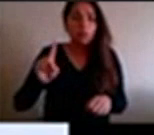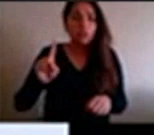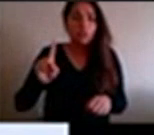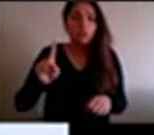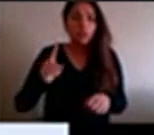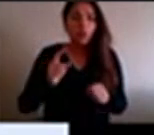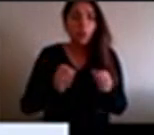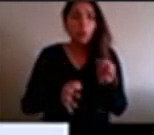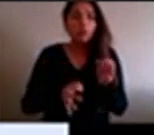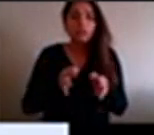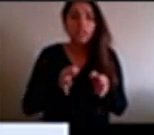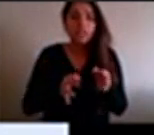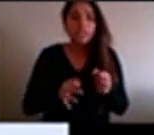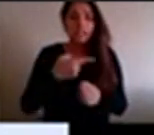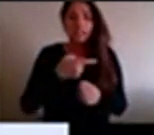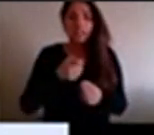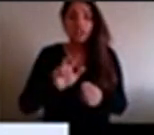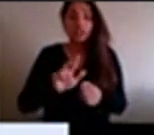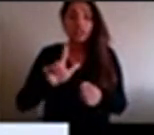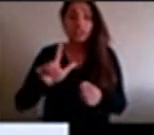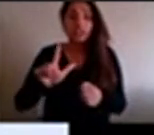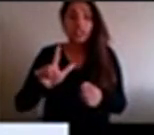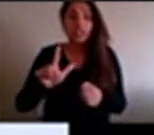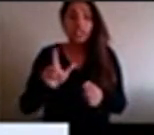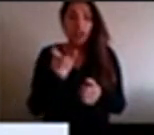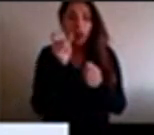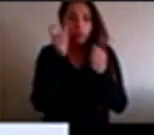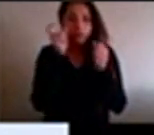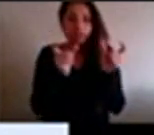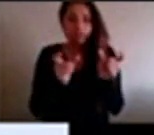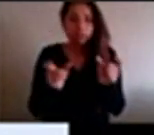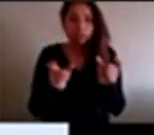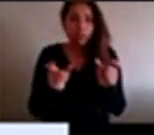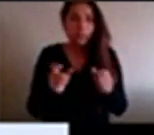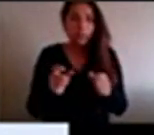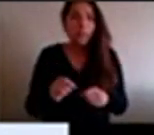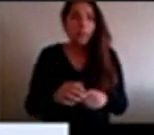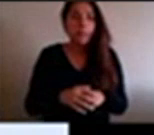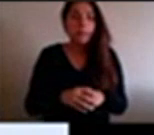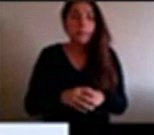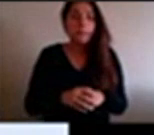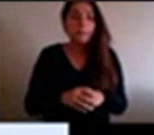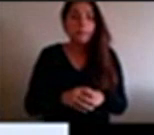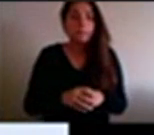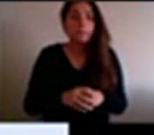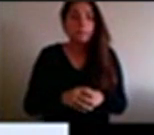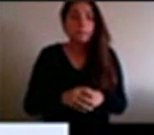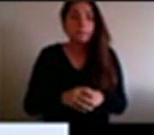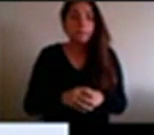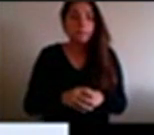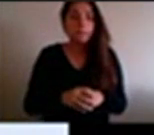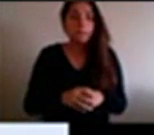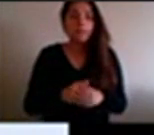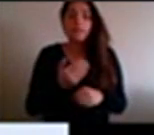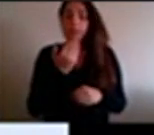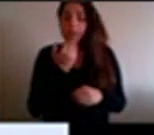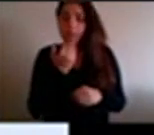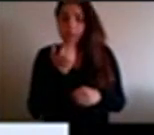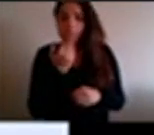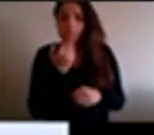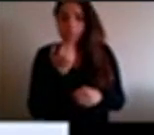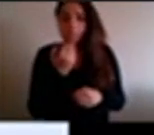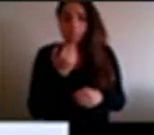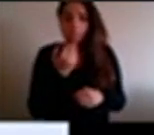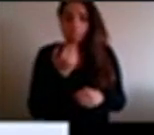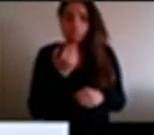187 personas en los organismos de control y vigilancia, pero también en la rama legislativa hay 2 personas con